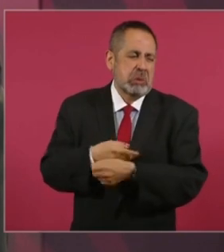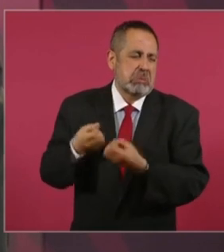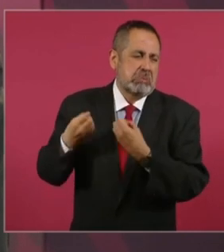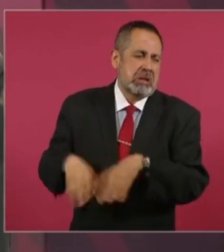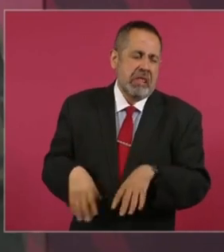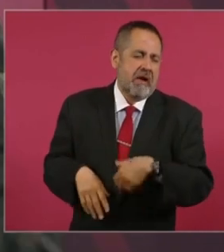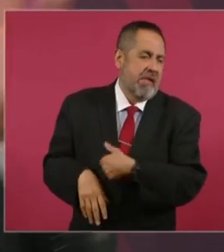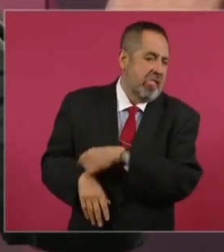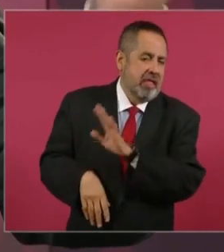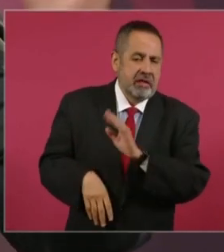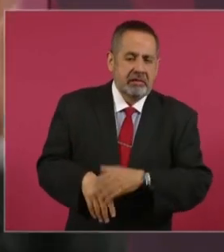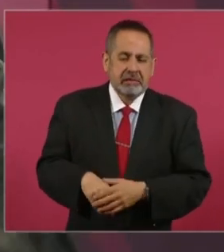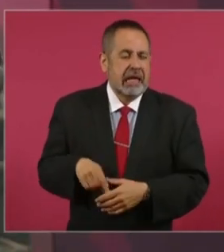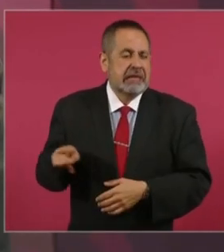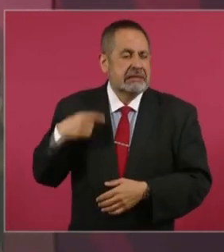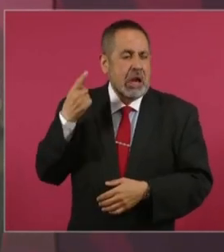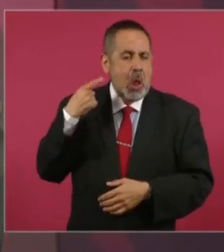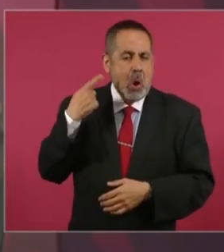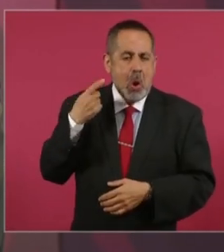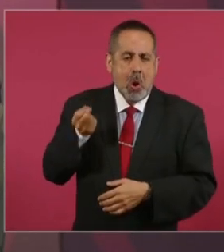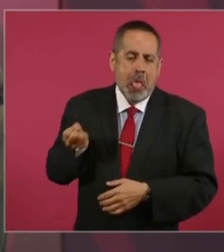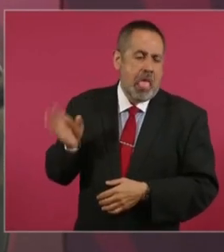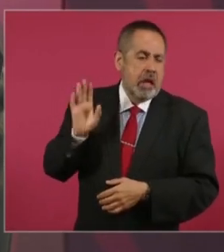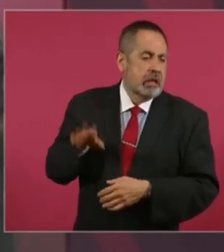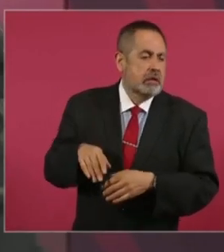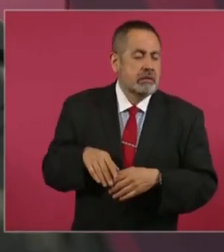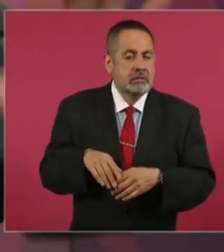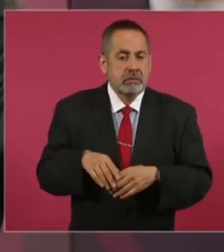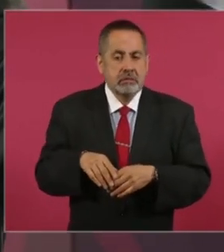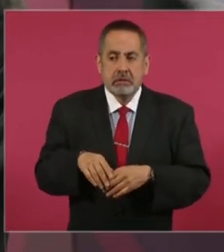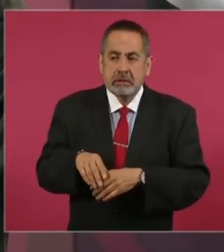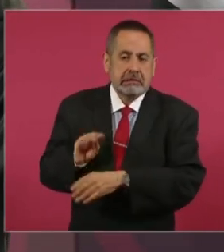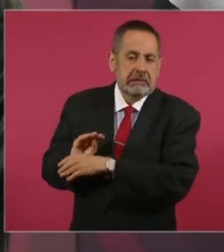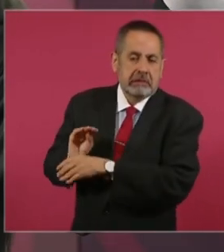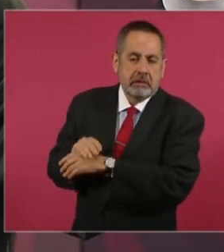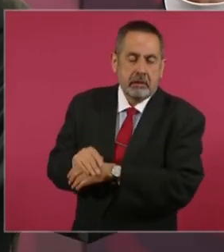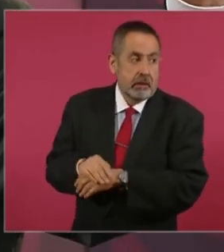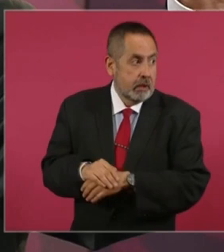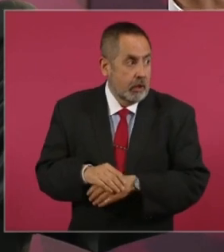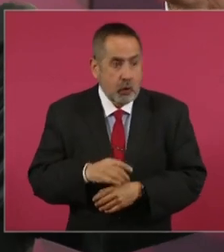Me tiraron a loco y me dejaron.